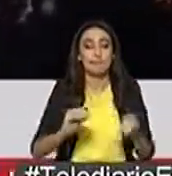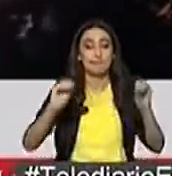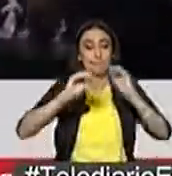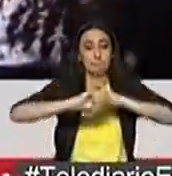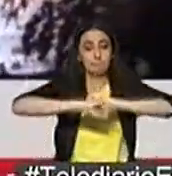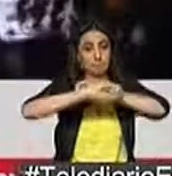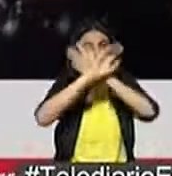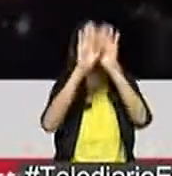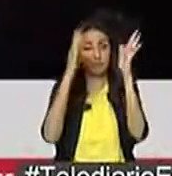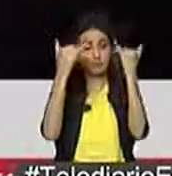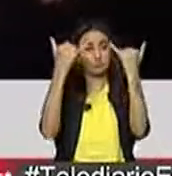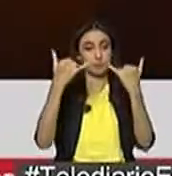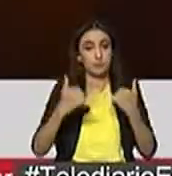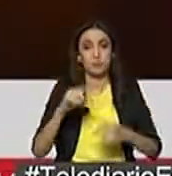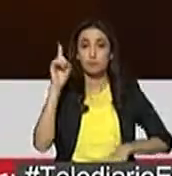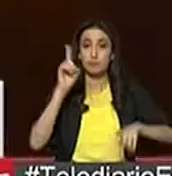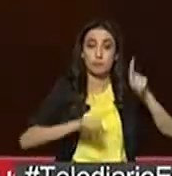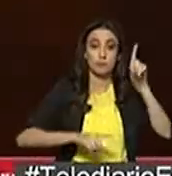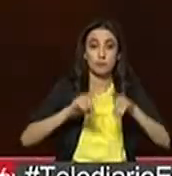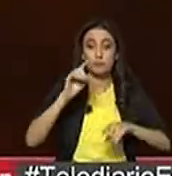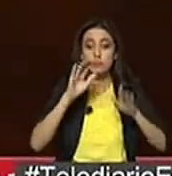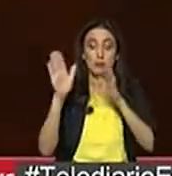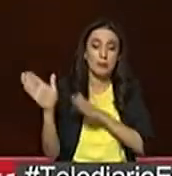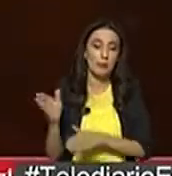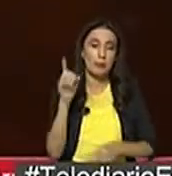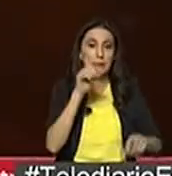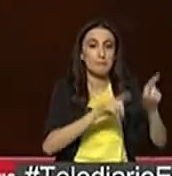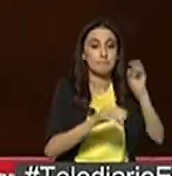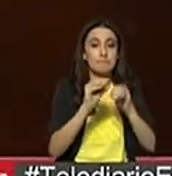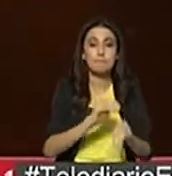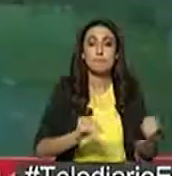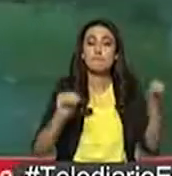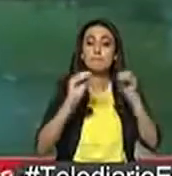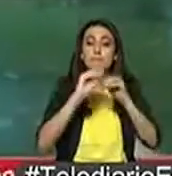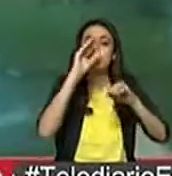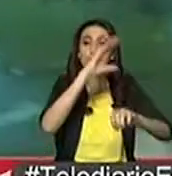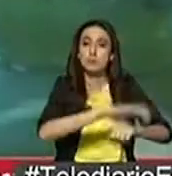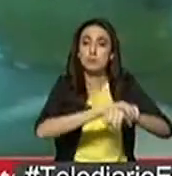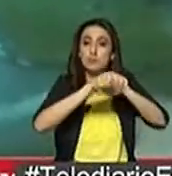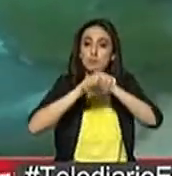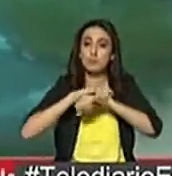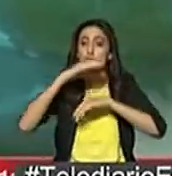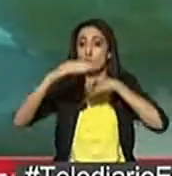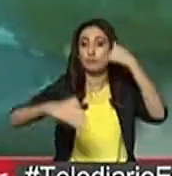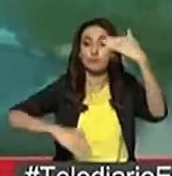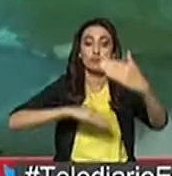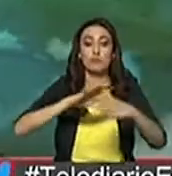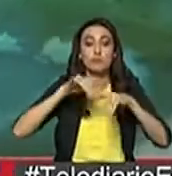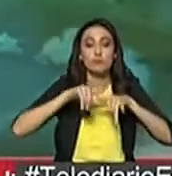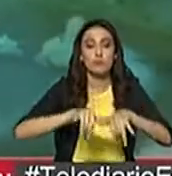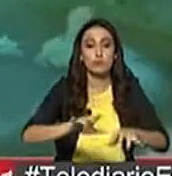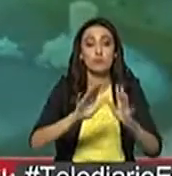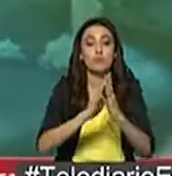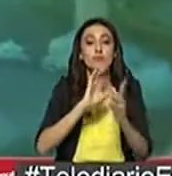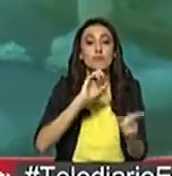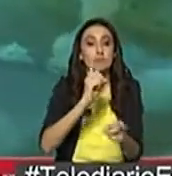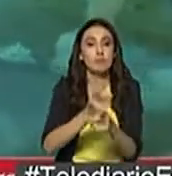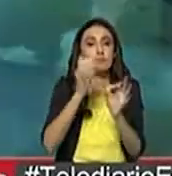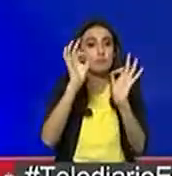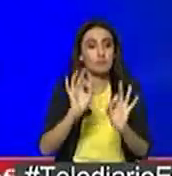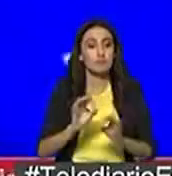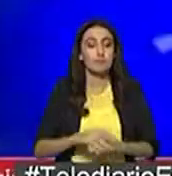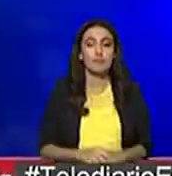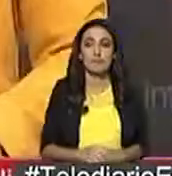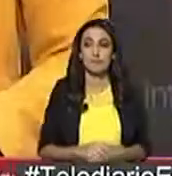las protestas se saldaron, según la prensa local, con varias detenciones y heridos, aunque todavía se desconocen las cifras oficiales. Coralía Pérez,